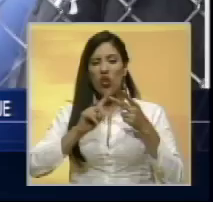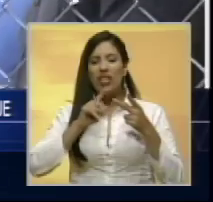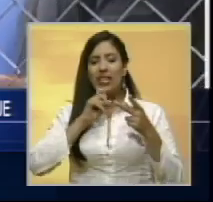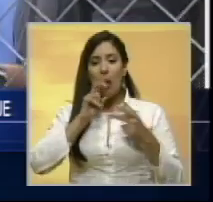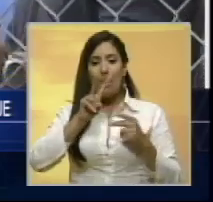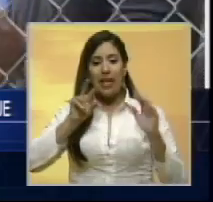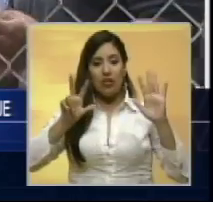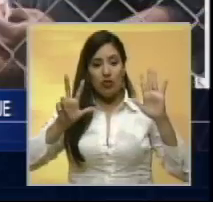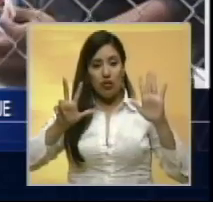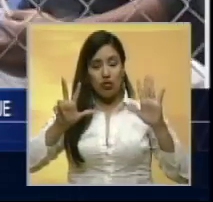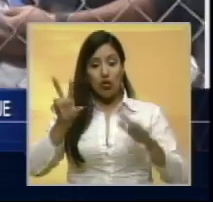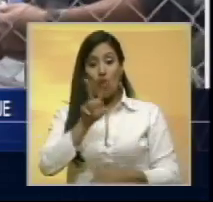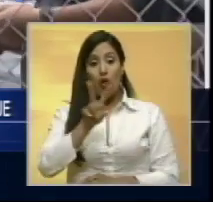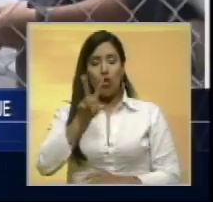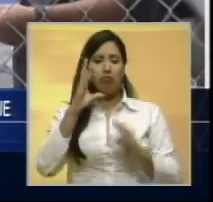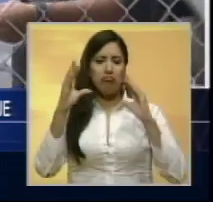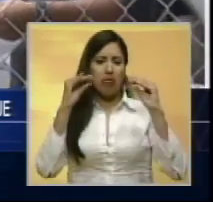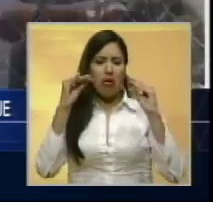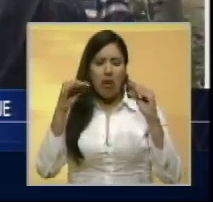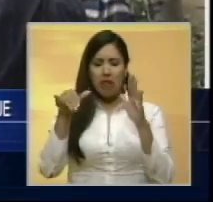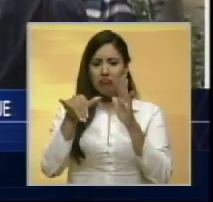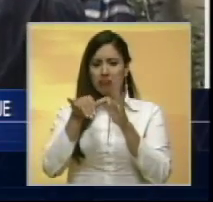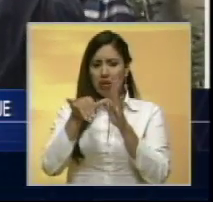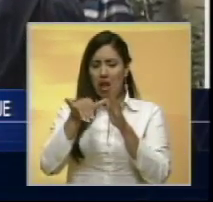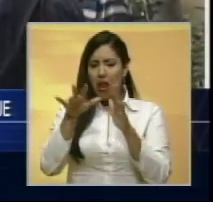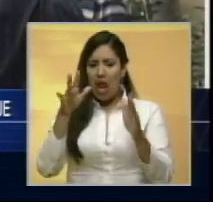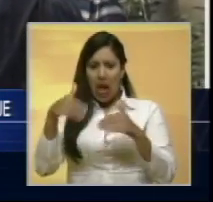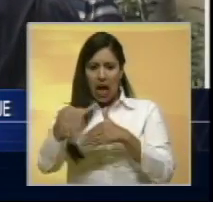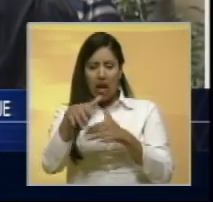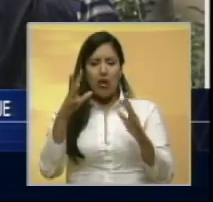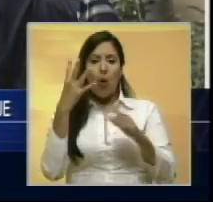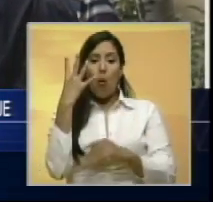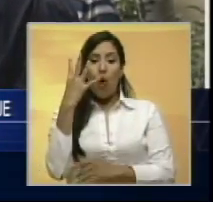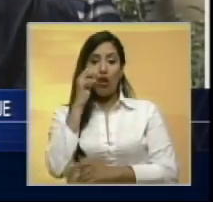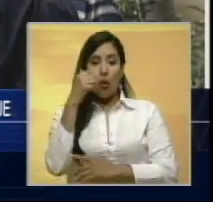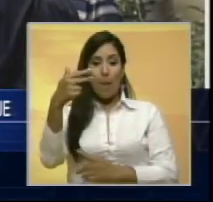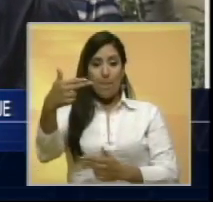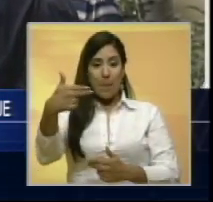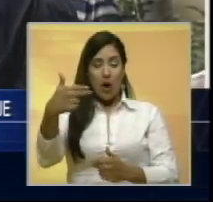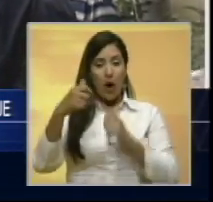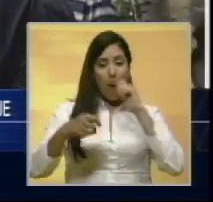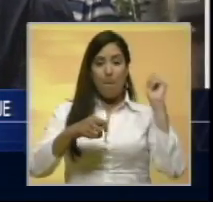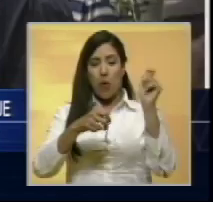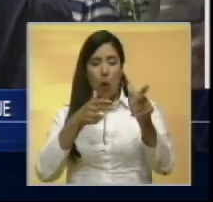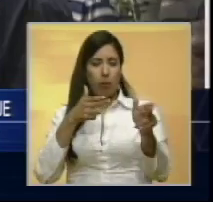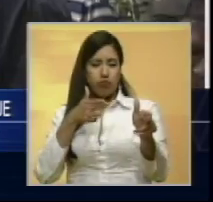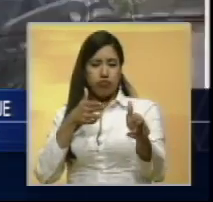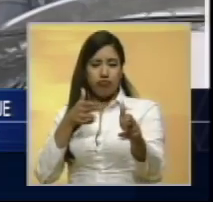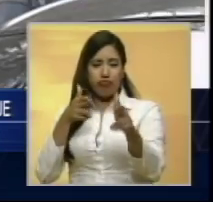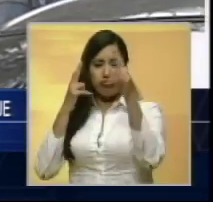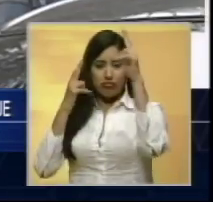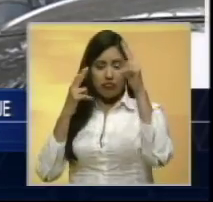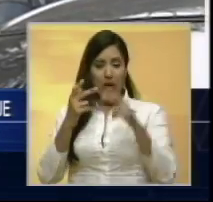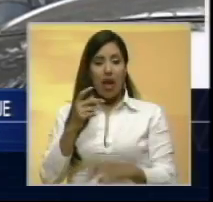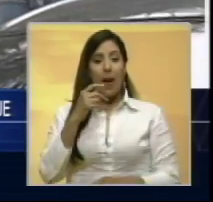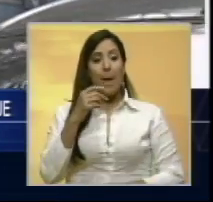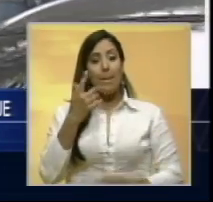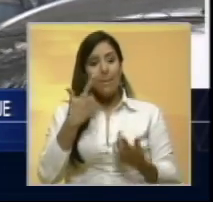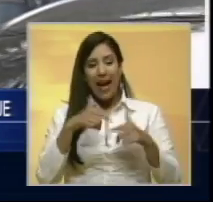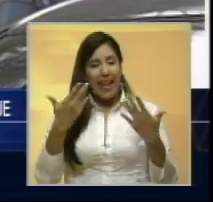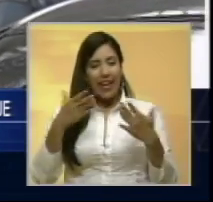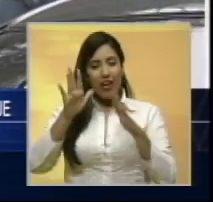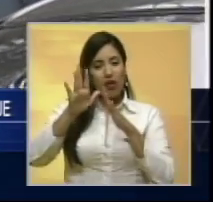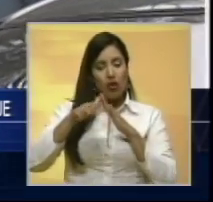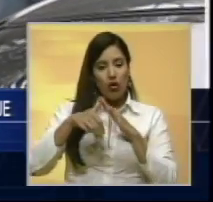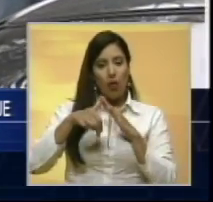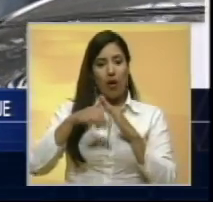Torres, de 28. Ellos conversaban en la acera cuando llegaron 4 hombres armados con granada y escopeta que los asesinaron a tiros para